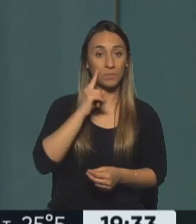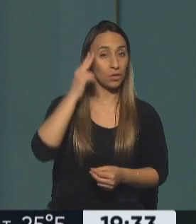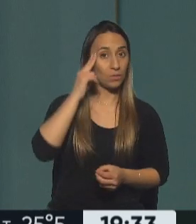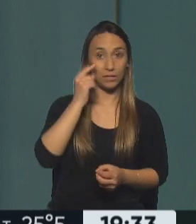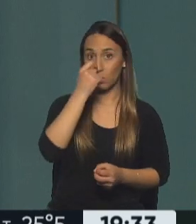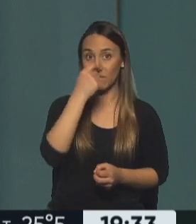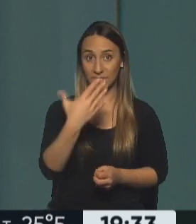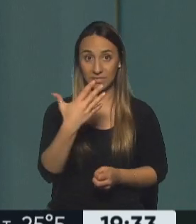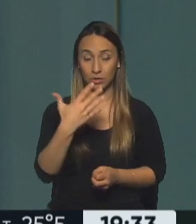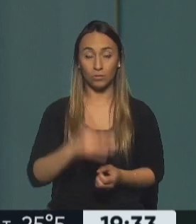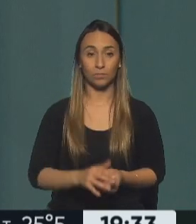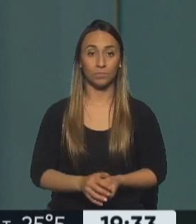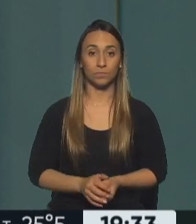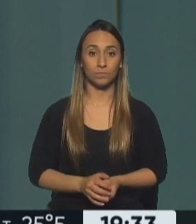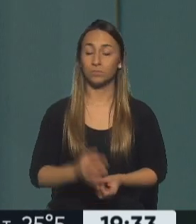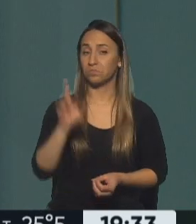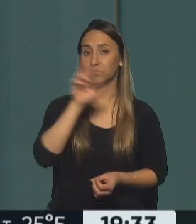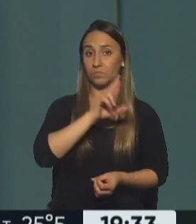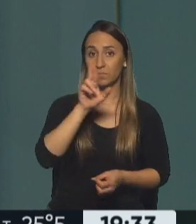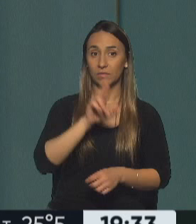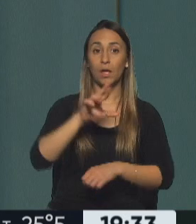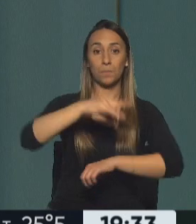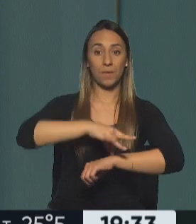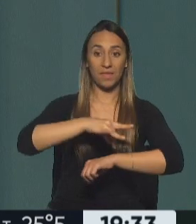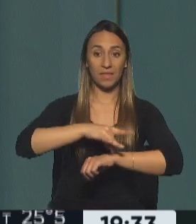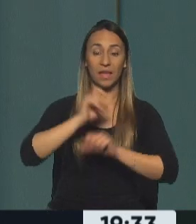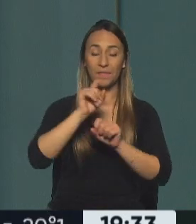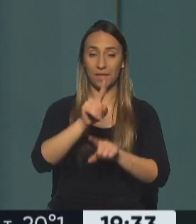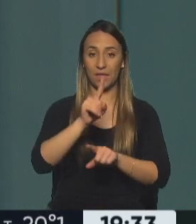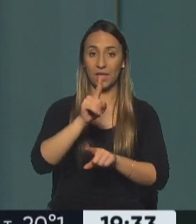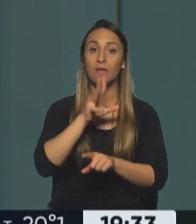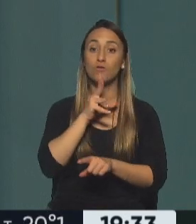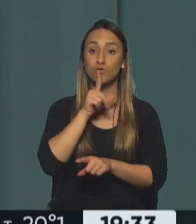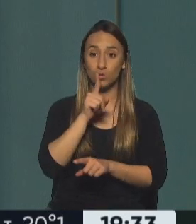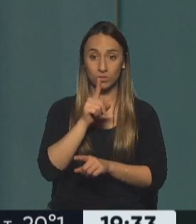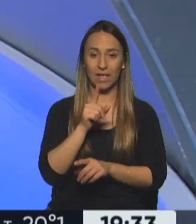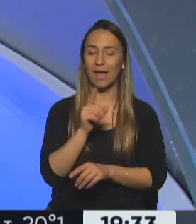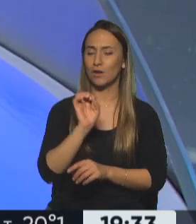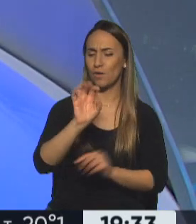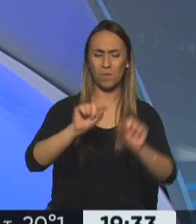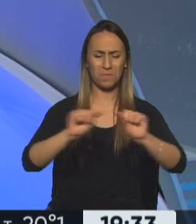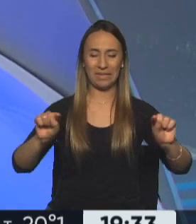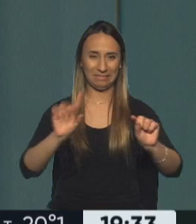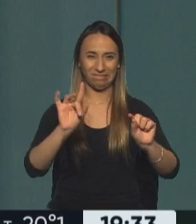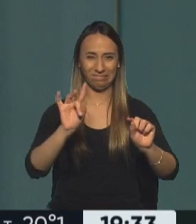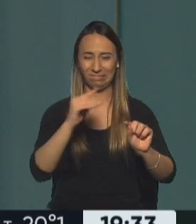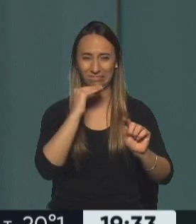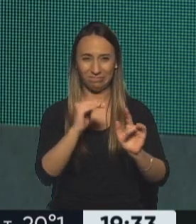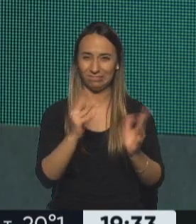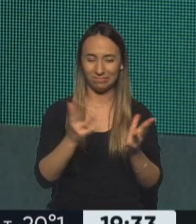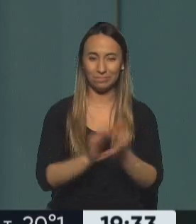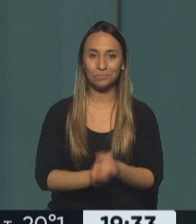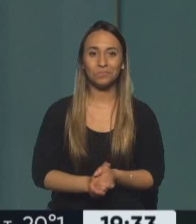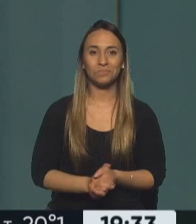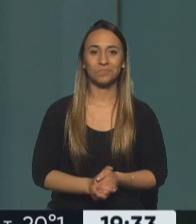1925, una médica rusa, ¿sí? Lo van a ver el nombre, no me lo hagan repetir porque es bastante difícil. El ruso suele ser